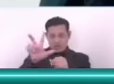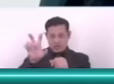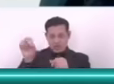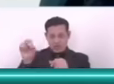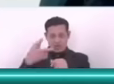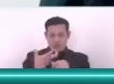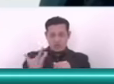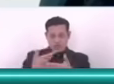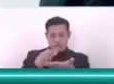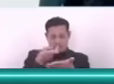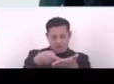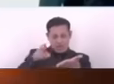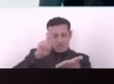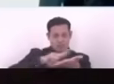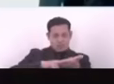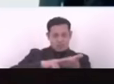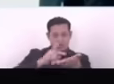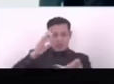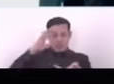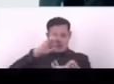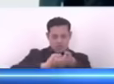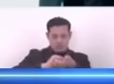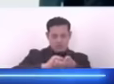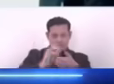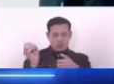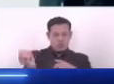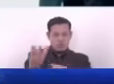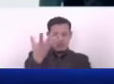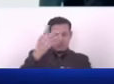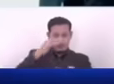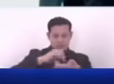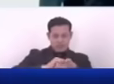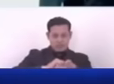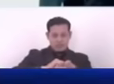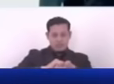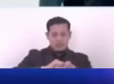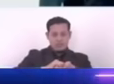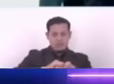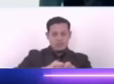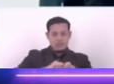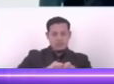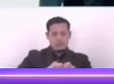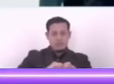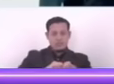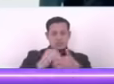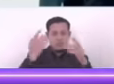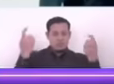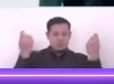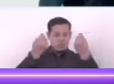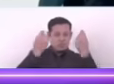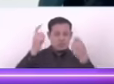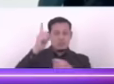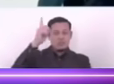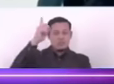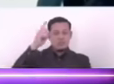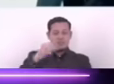estábamos firmando y sellando una nueva coalición gloria a Dios